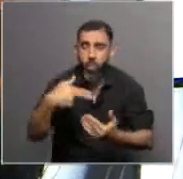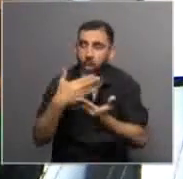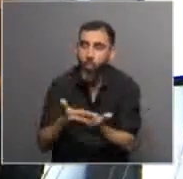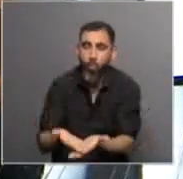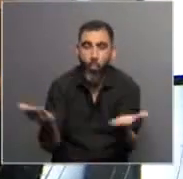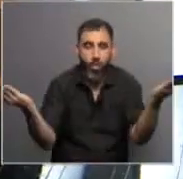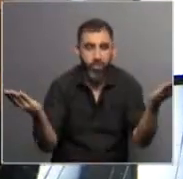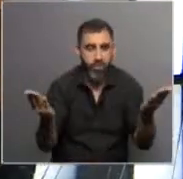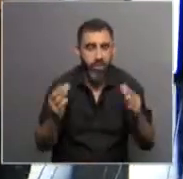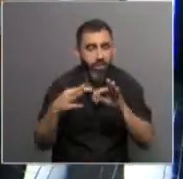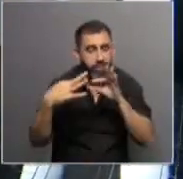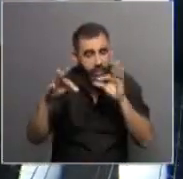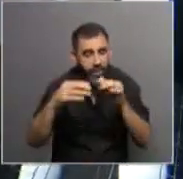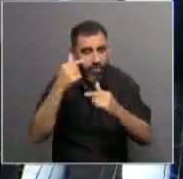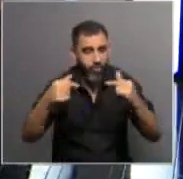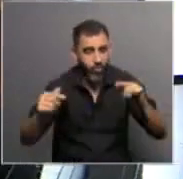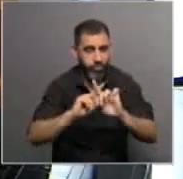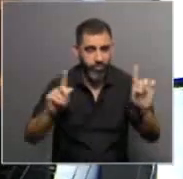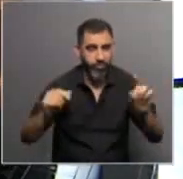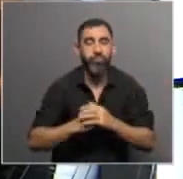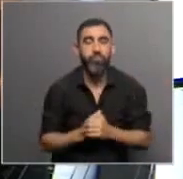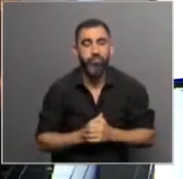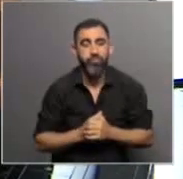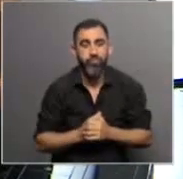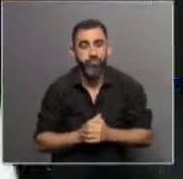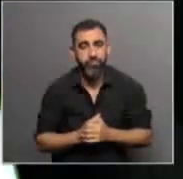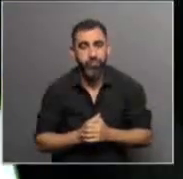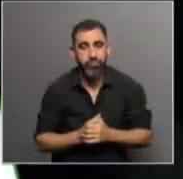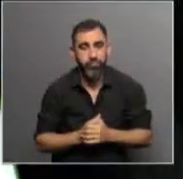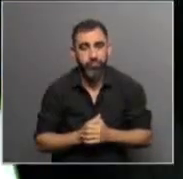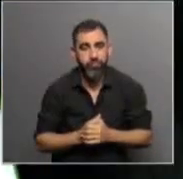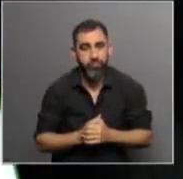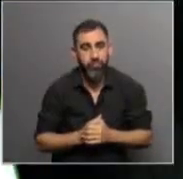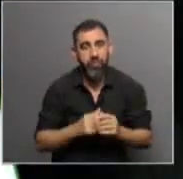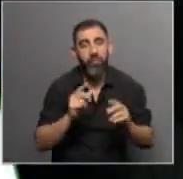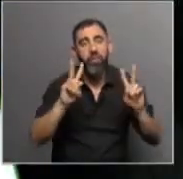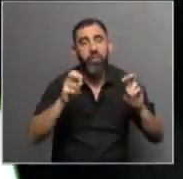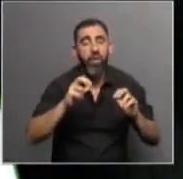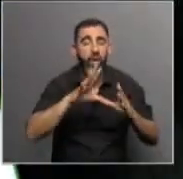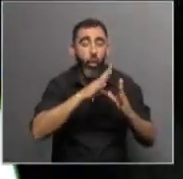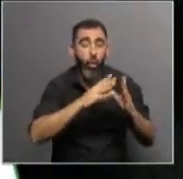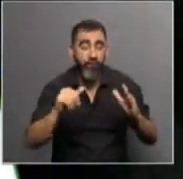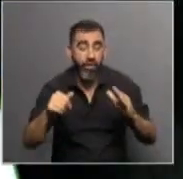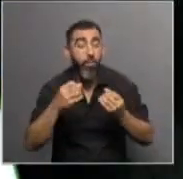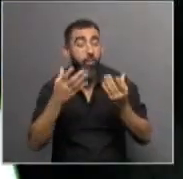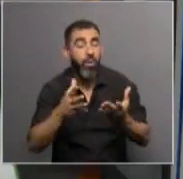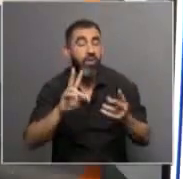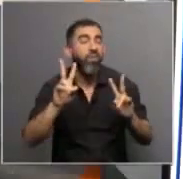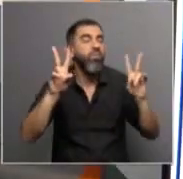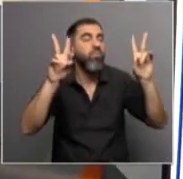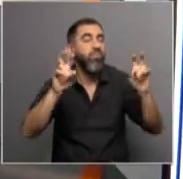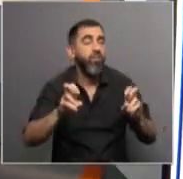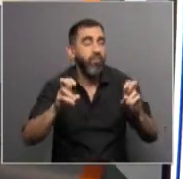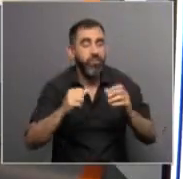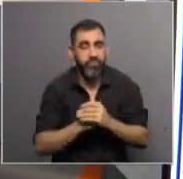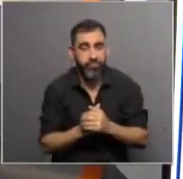este nivel de detalle y de emoción. Claro, y ahí me parece, Pablo, en esto un componente geográfico, ¿no? Porque estás hablando de un fenómeno que